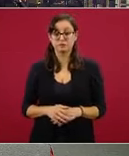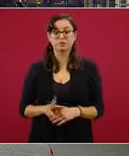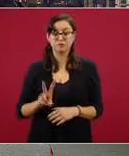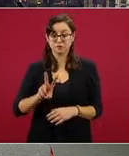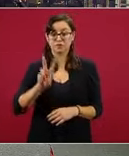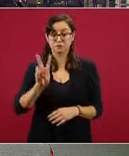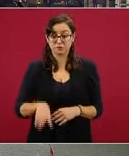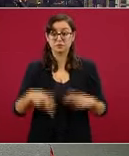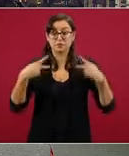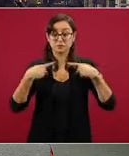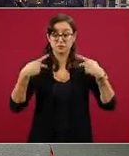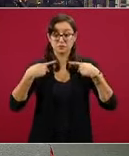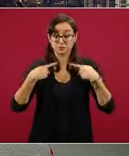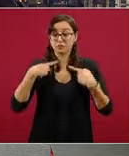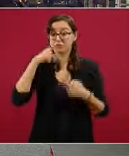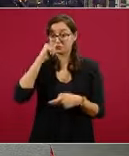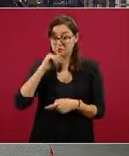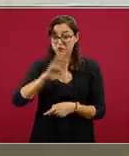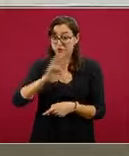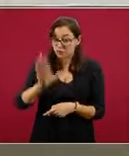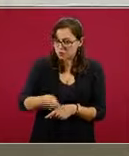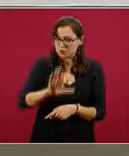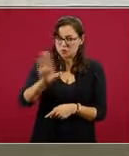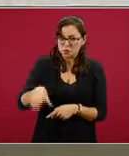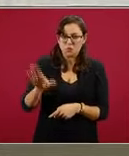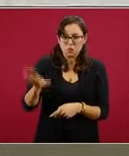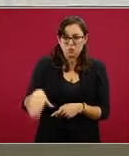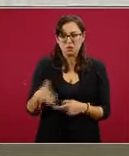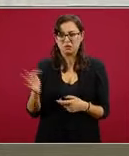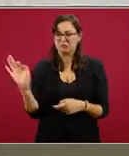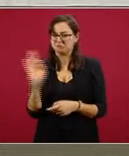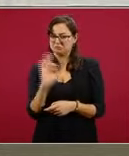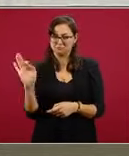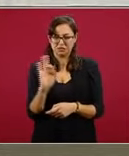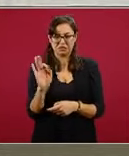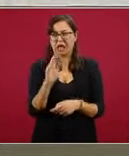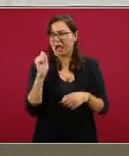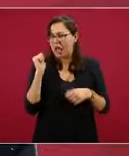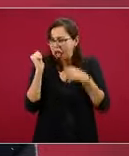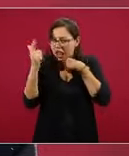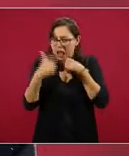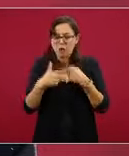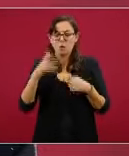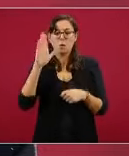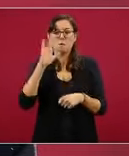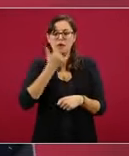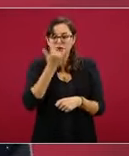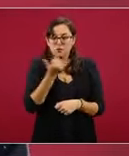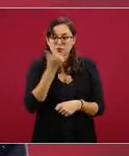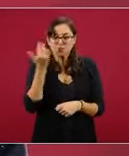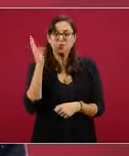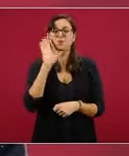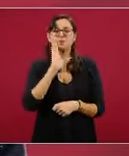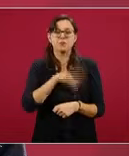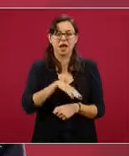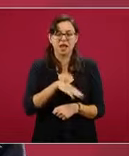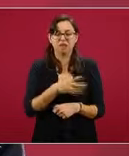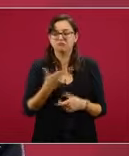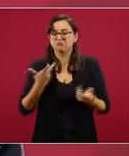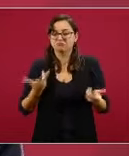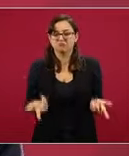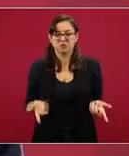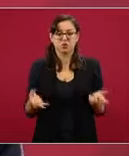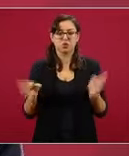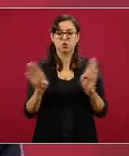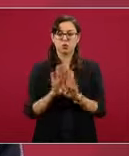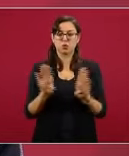esta mortalidad puede no ser normal en función de que, vamos a decir, cuál es la calidad